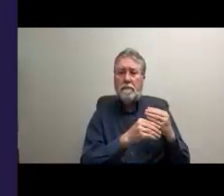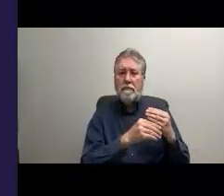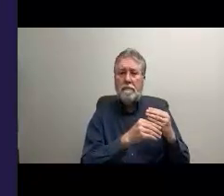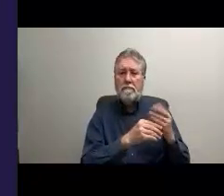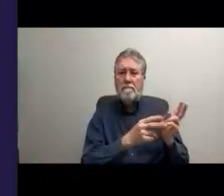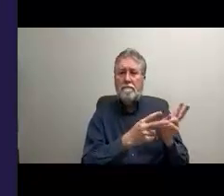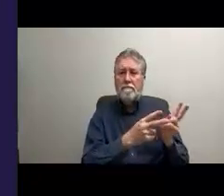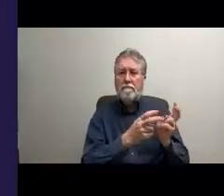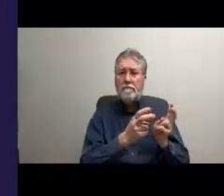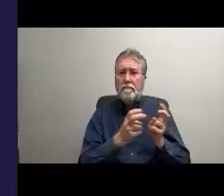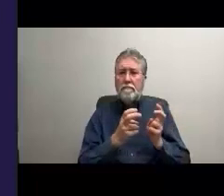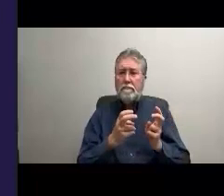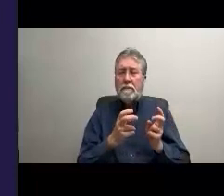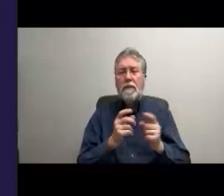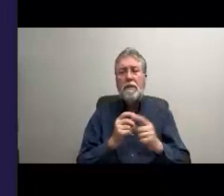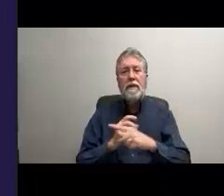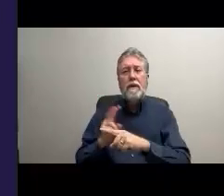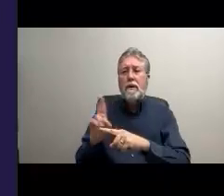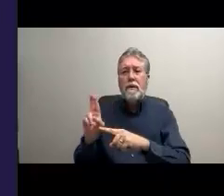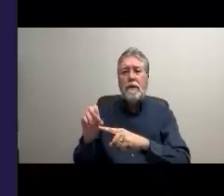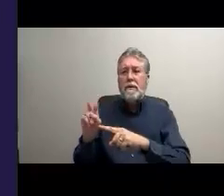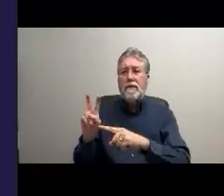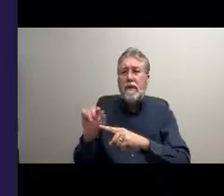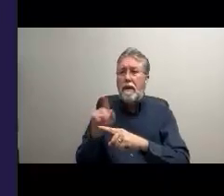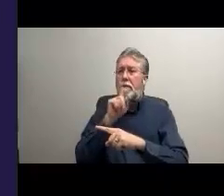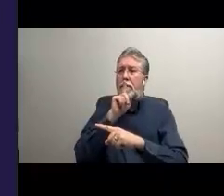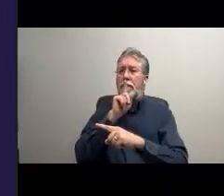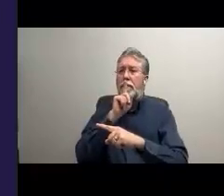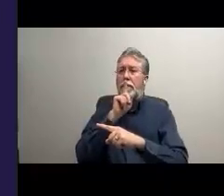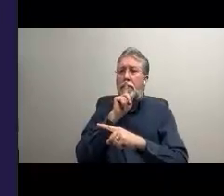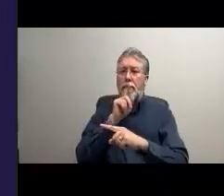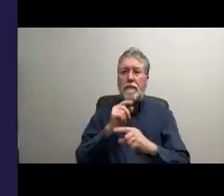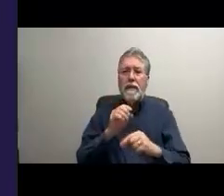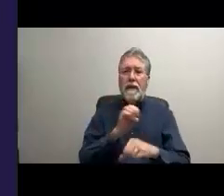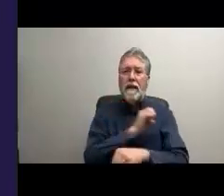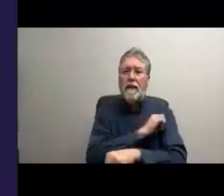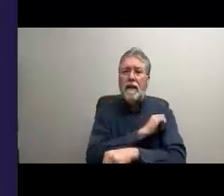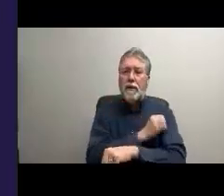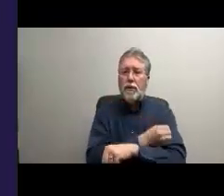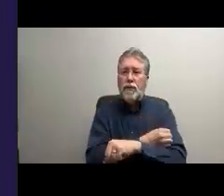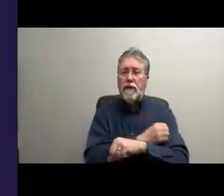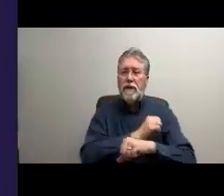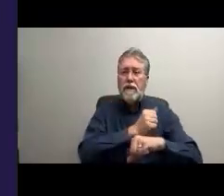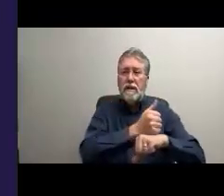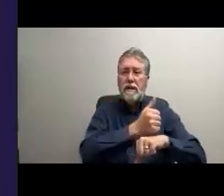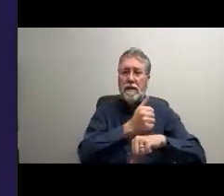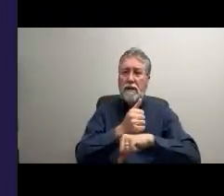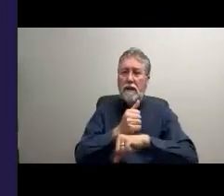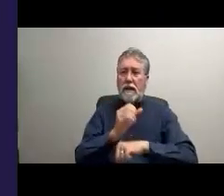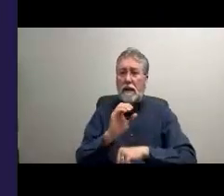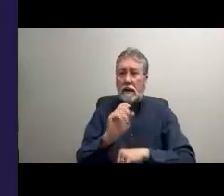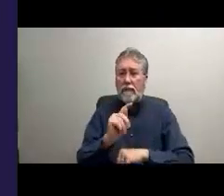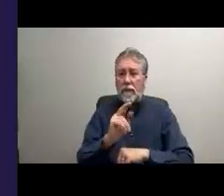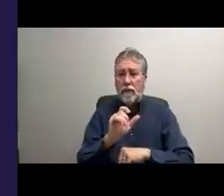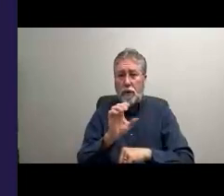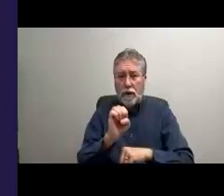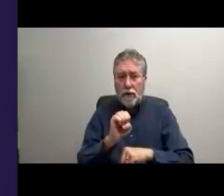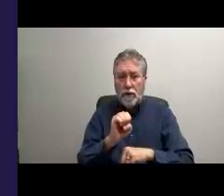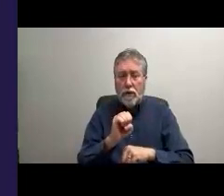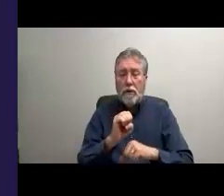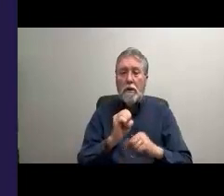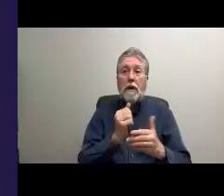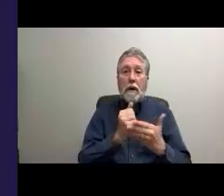de Estados Unidos, específicamente la infraestructura energética, lo que ayuda a tener una mejor idea de lo que está sucediendo en cada